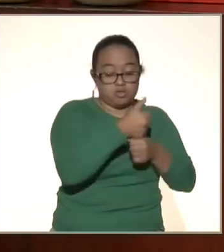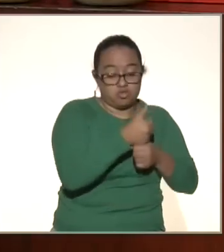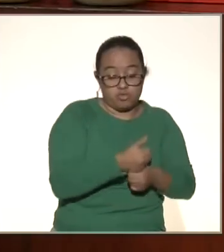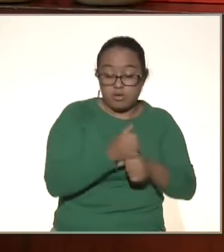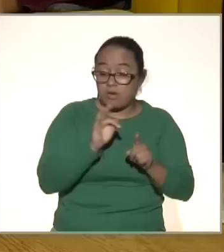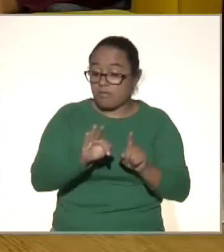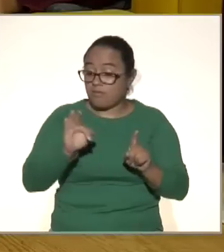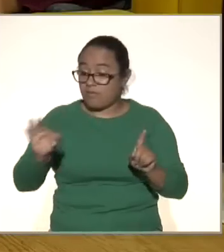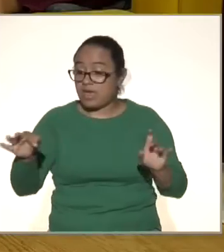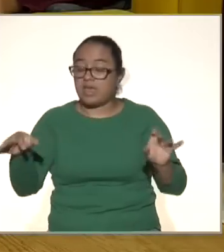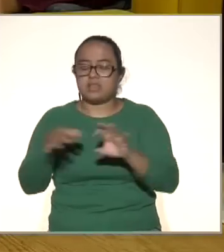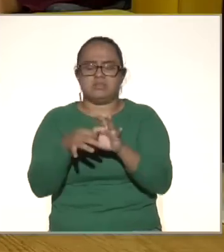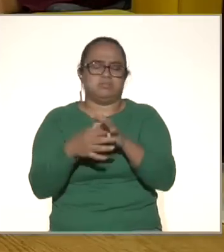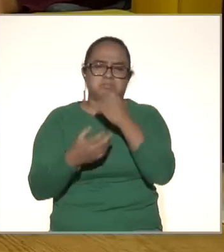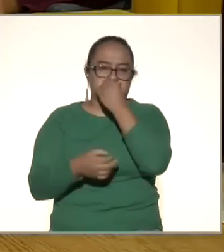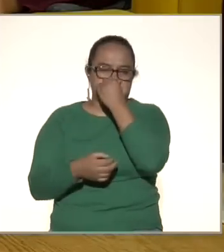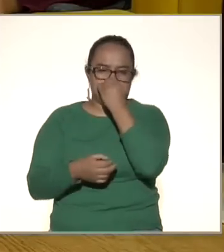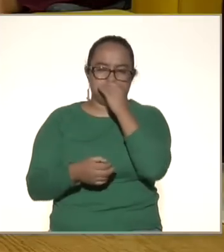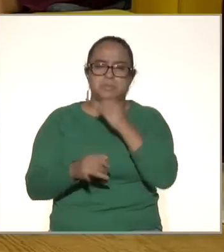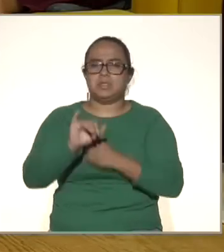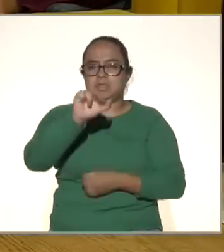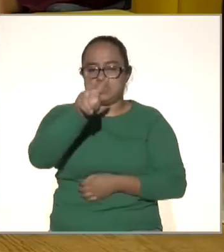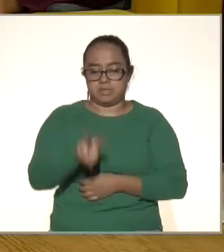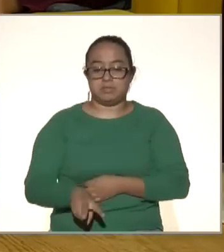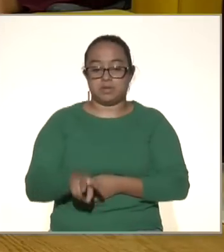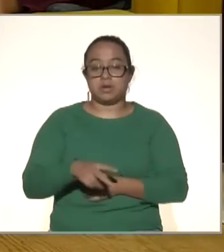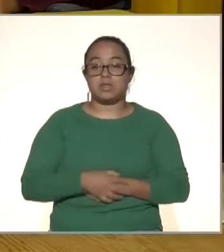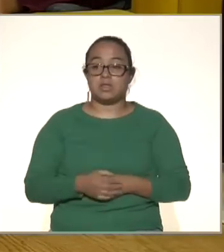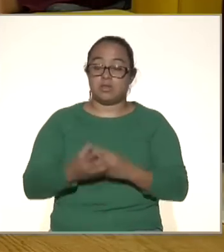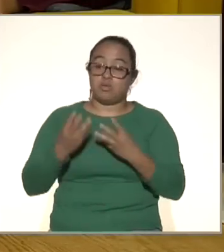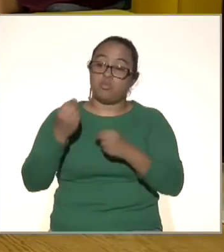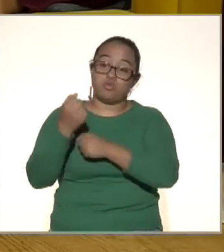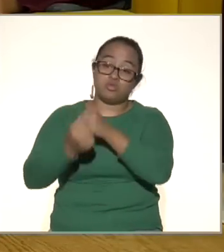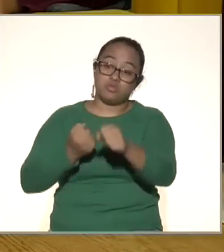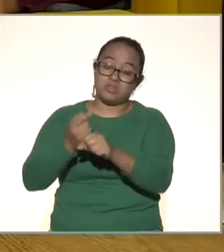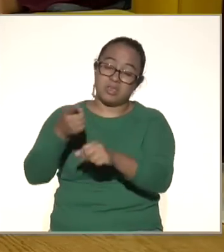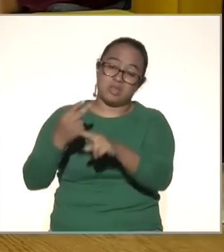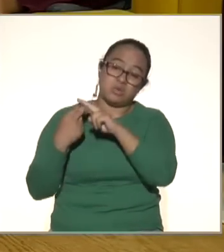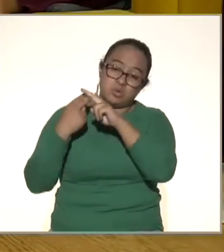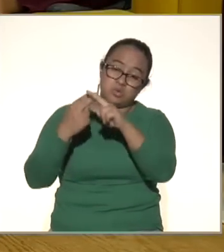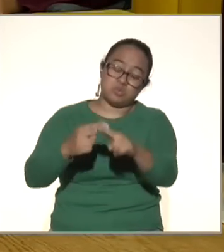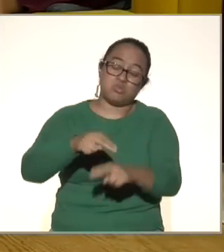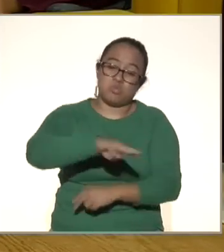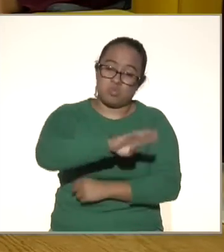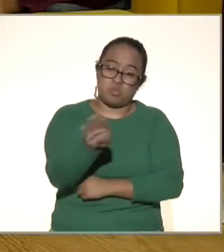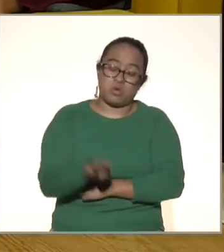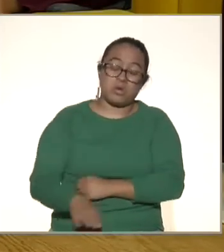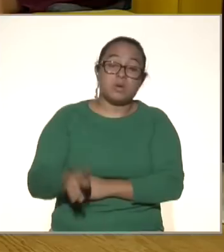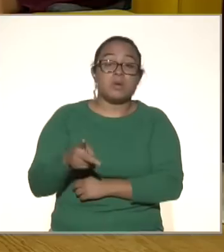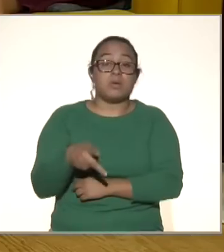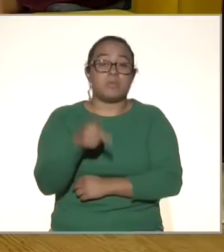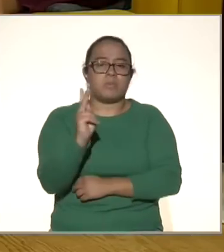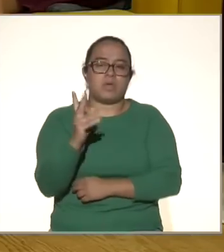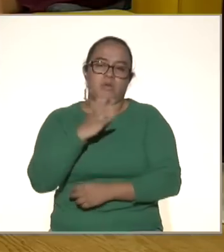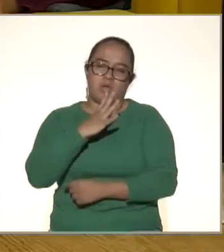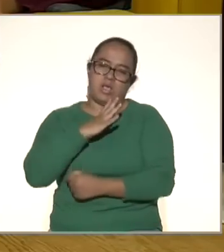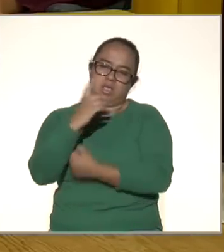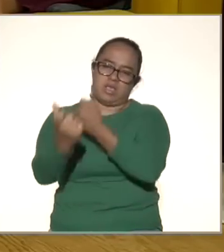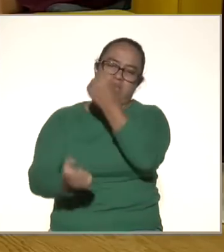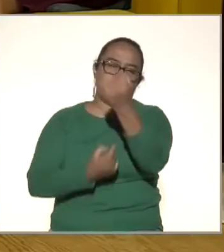fecha. Es cierto, aquí se cumplen tantos años de muertos, pero hay ciertas